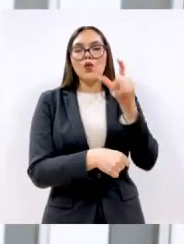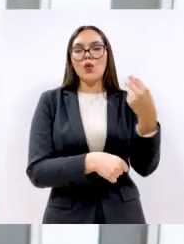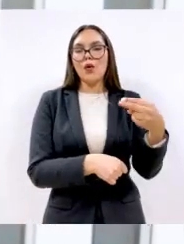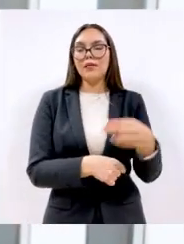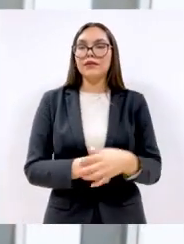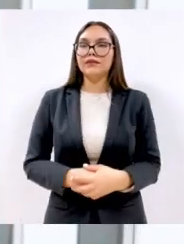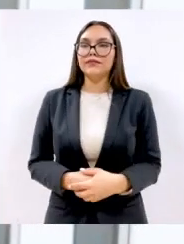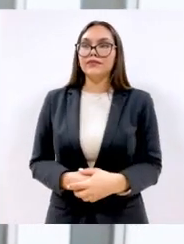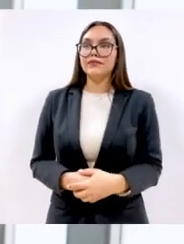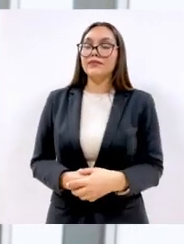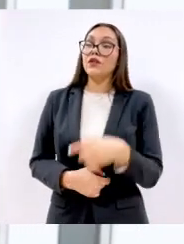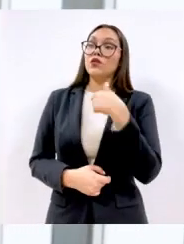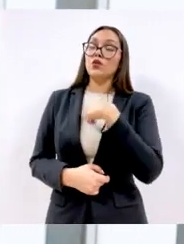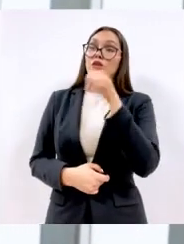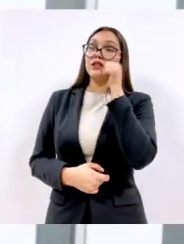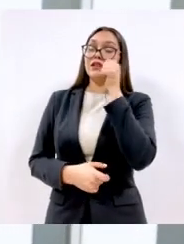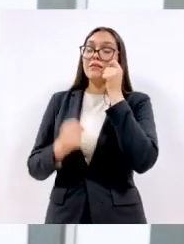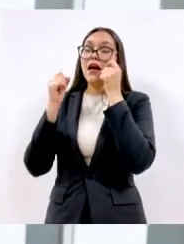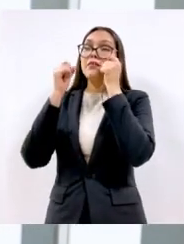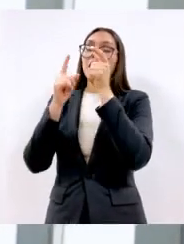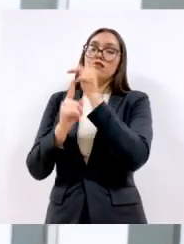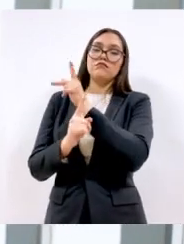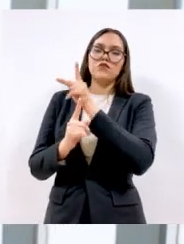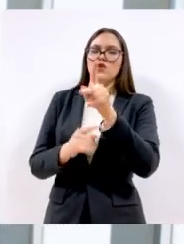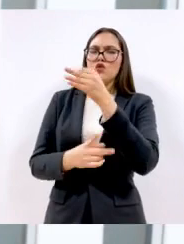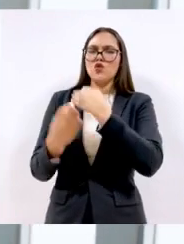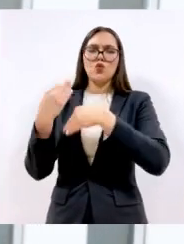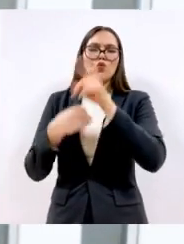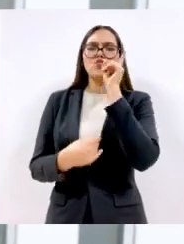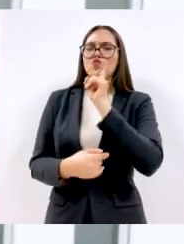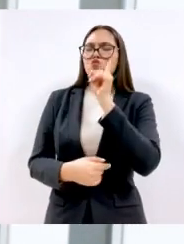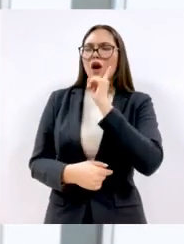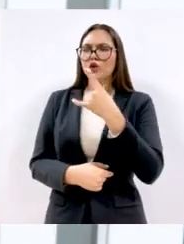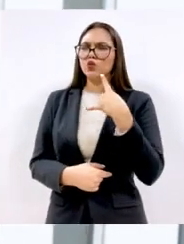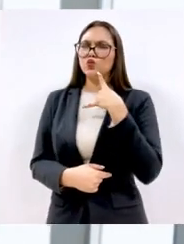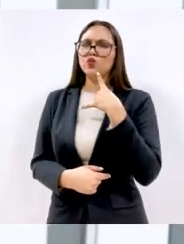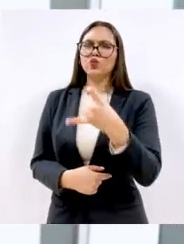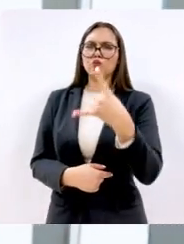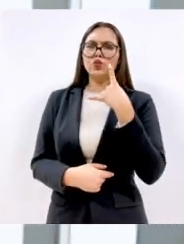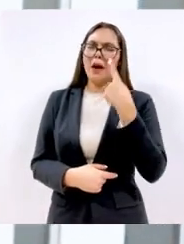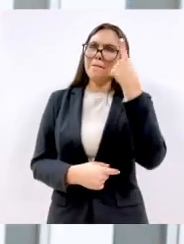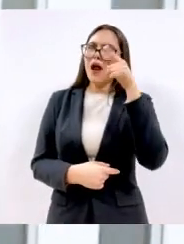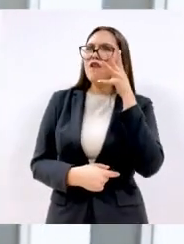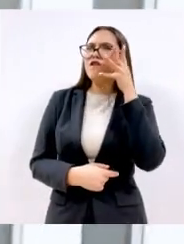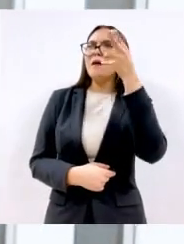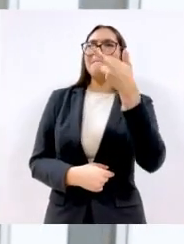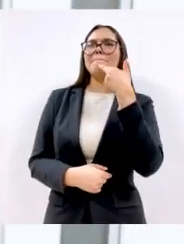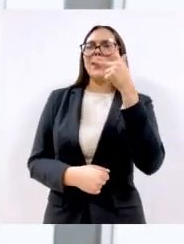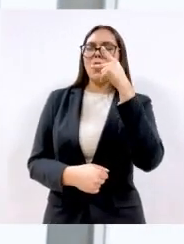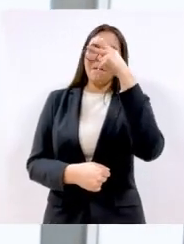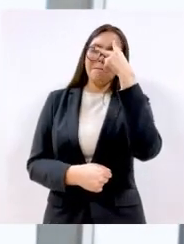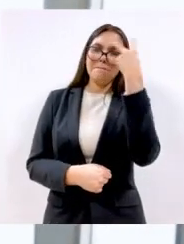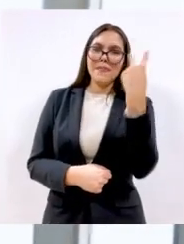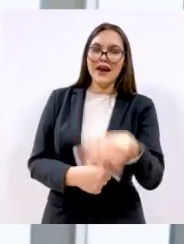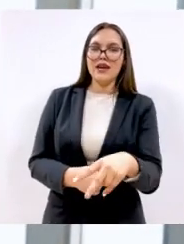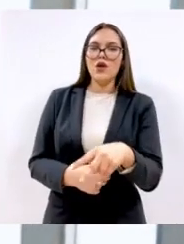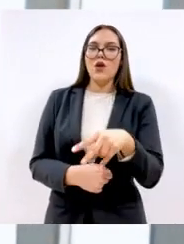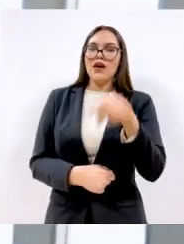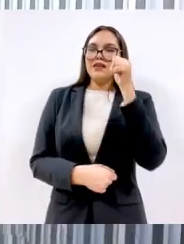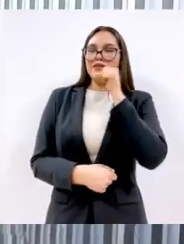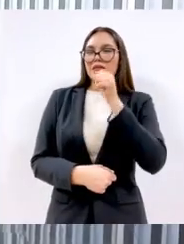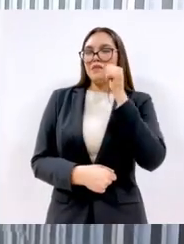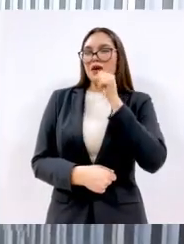Siempre he admirado a las mujeres luchadoras, las que luchan por un país mejor, las que